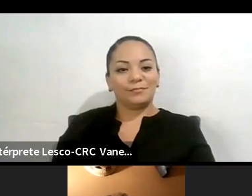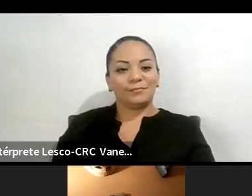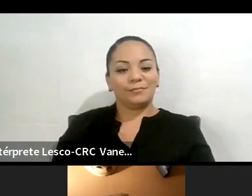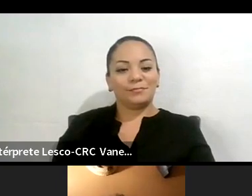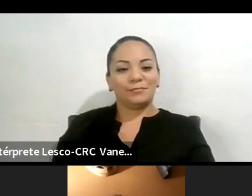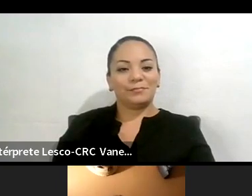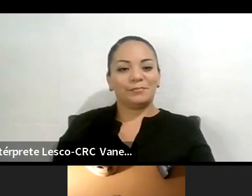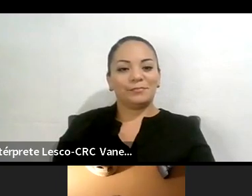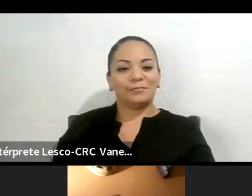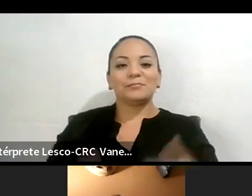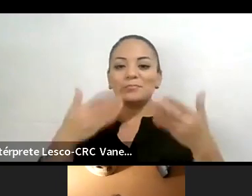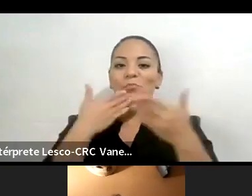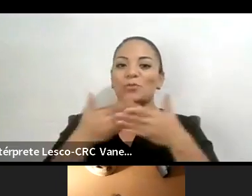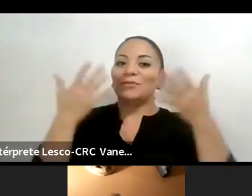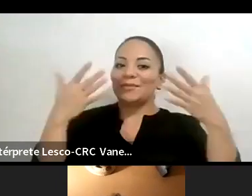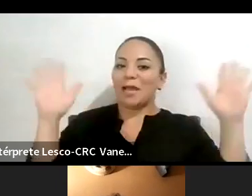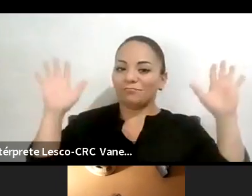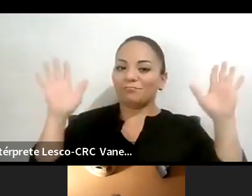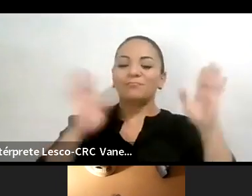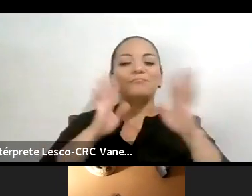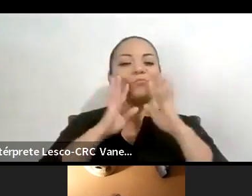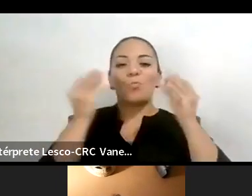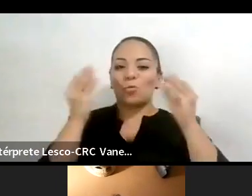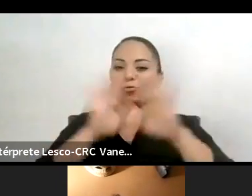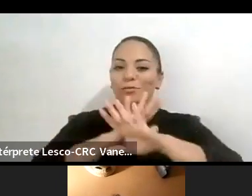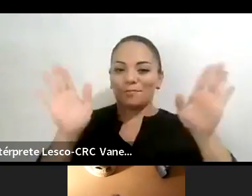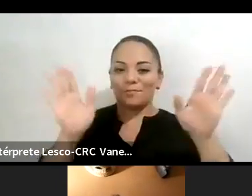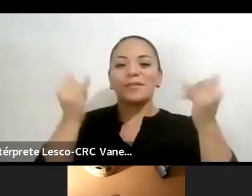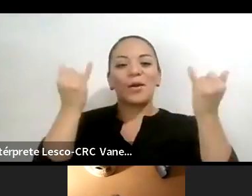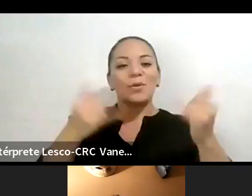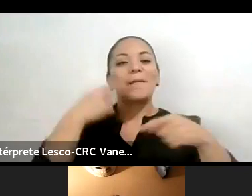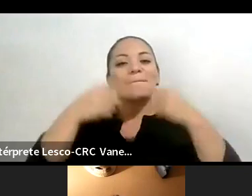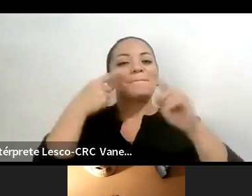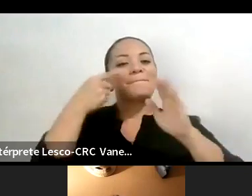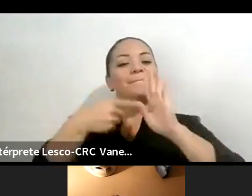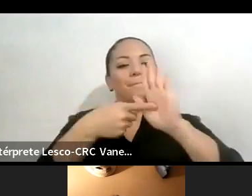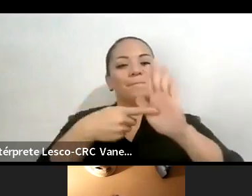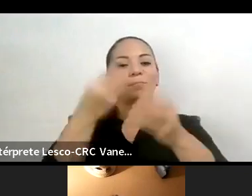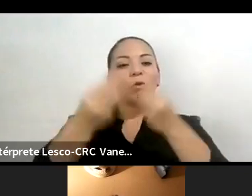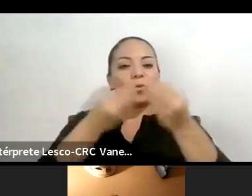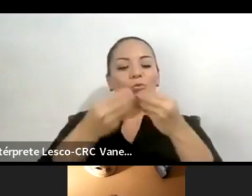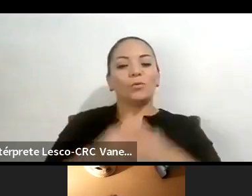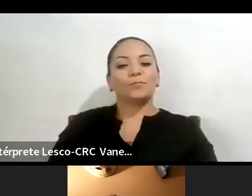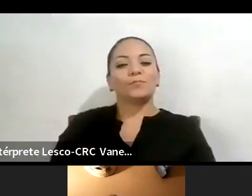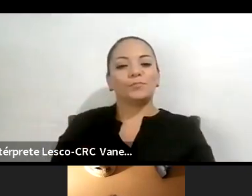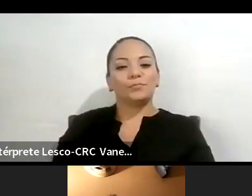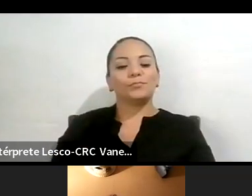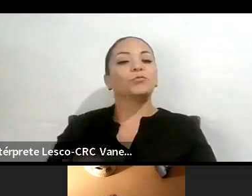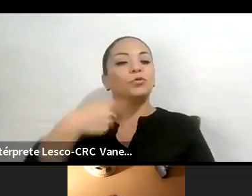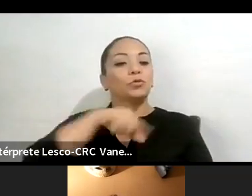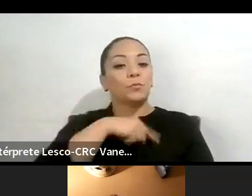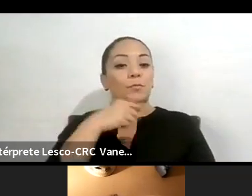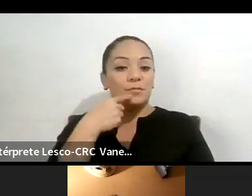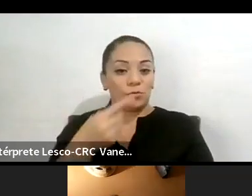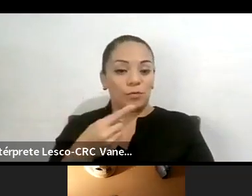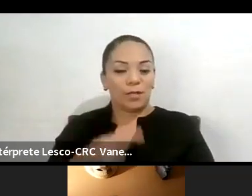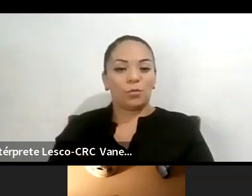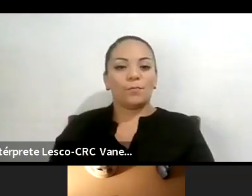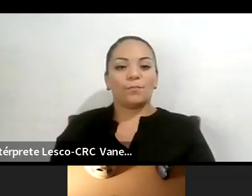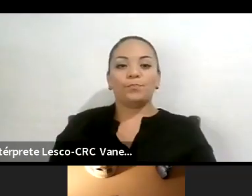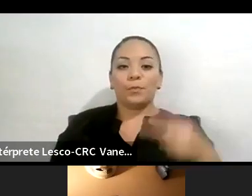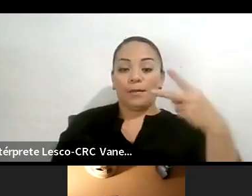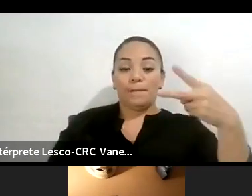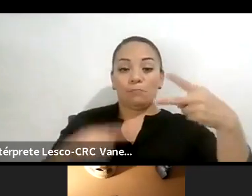ya abrimos las bocas, ahora ya es la hora de presentar el producto. Lo hemos mencionado, pero bueno, uno de